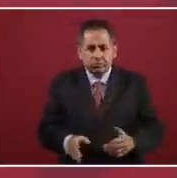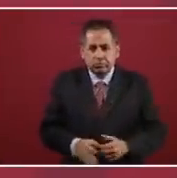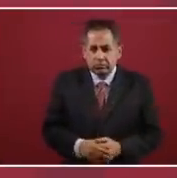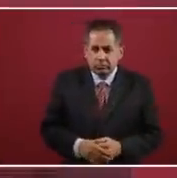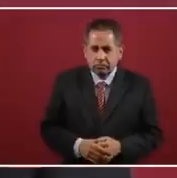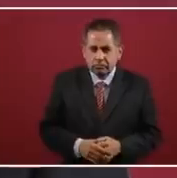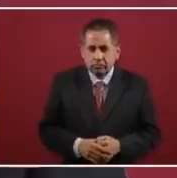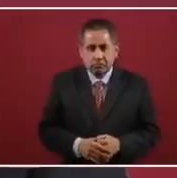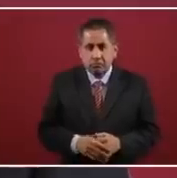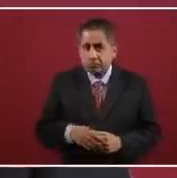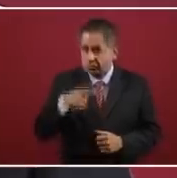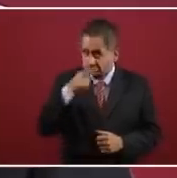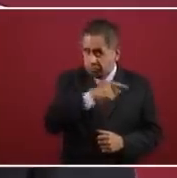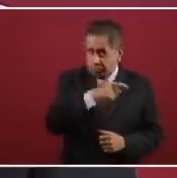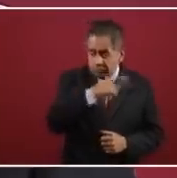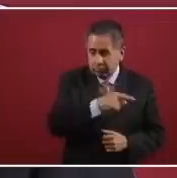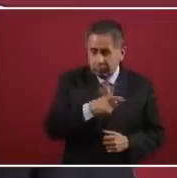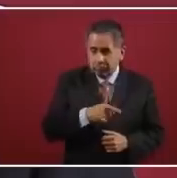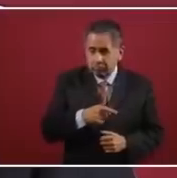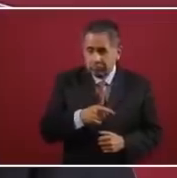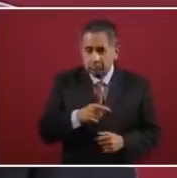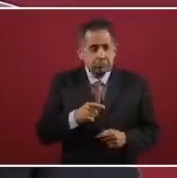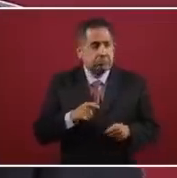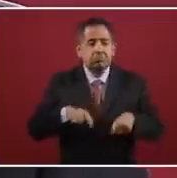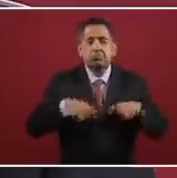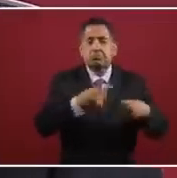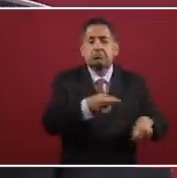Porque ahí dieron la concesión